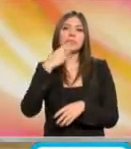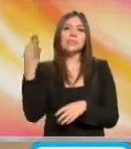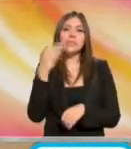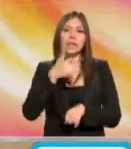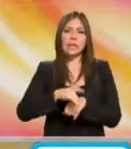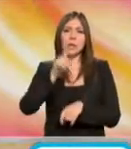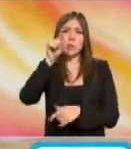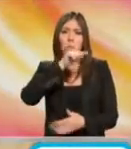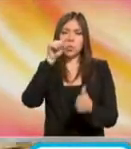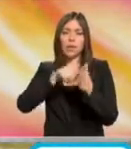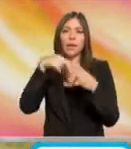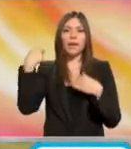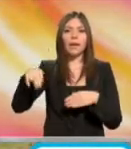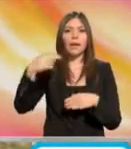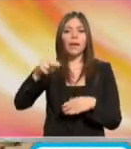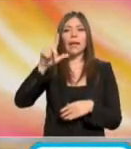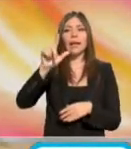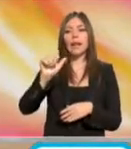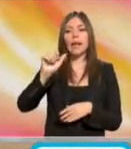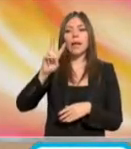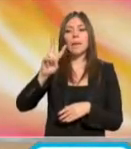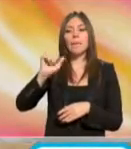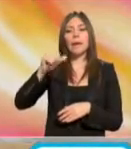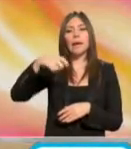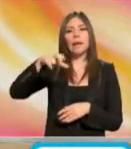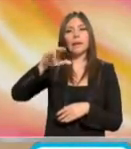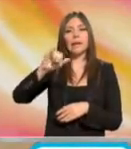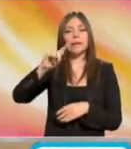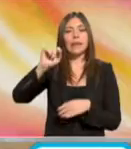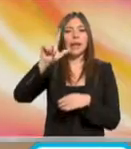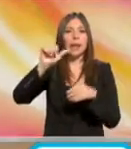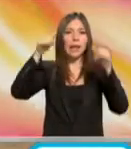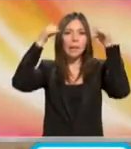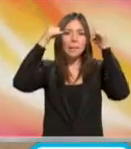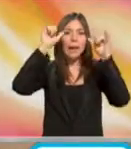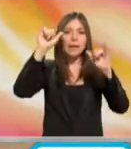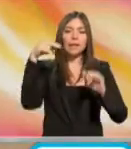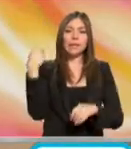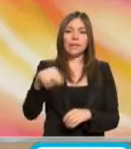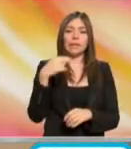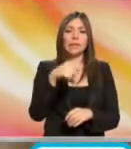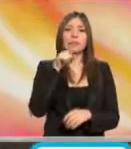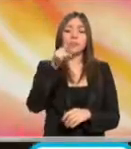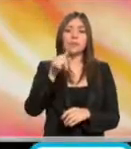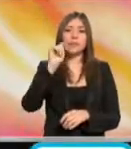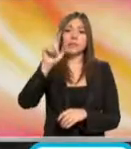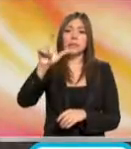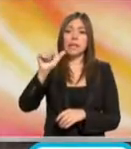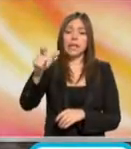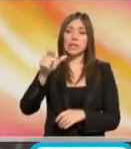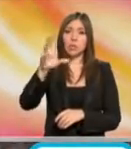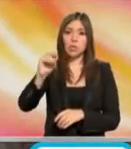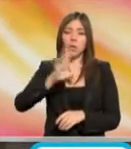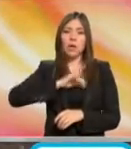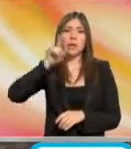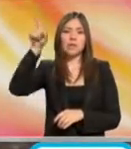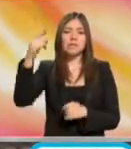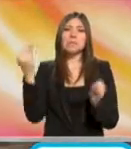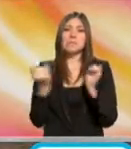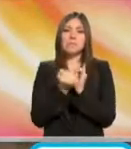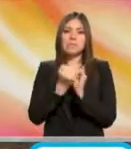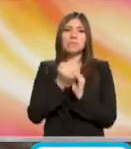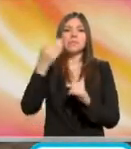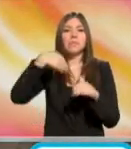Vaquita, fíjate, que está en Tlaxco. Tlaxco es otro pueblito, un pueblito mágico, y bueno, realmente también vale la